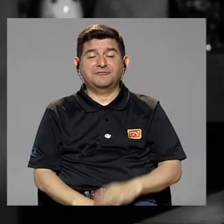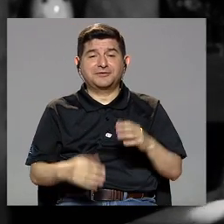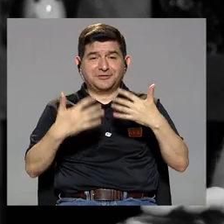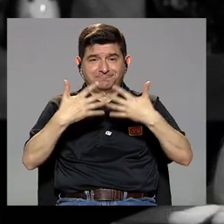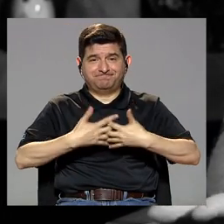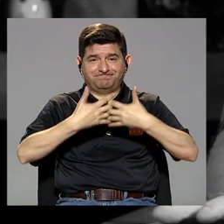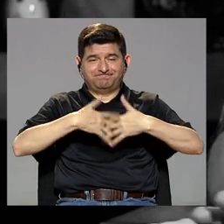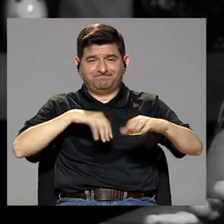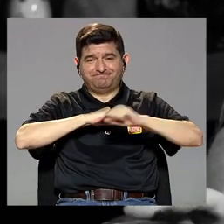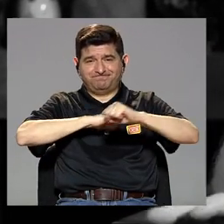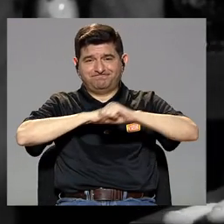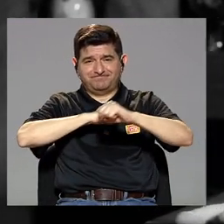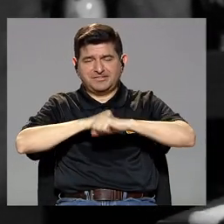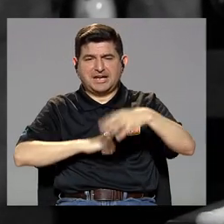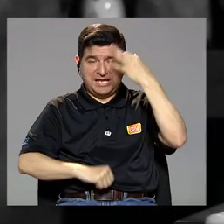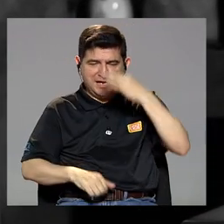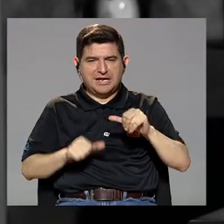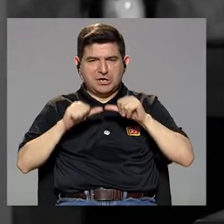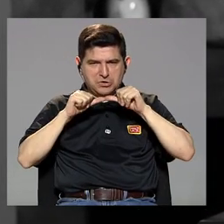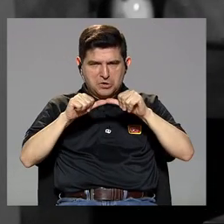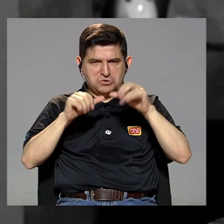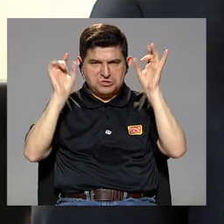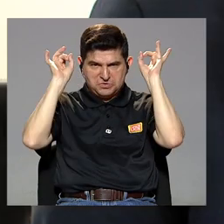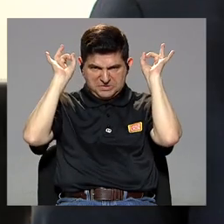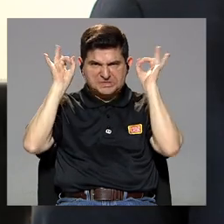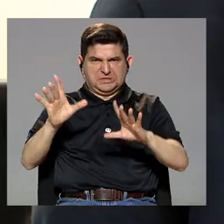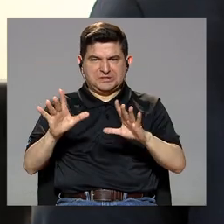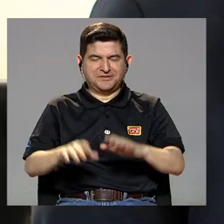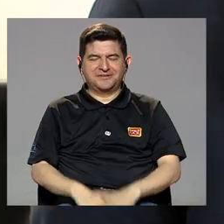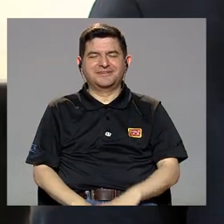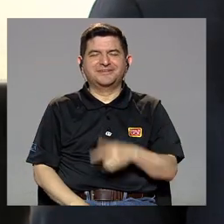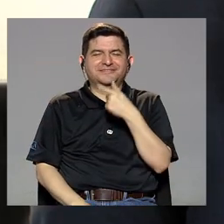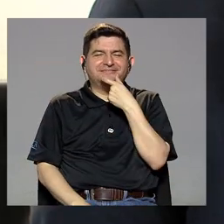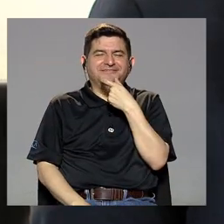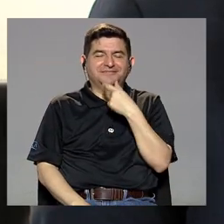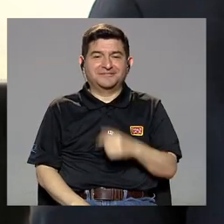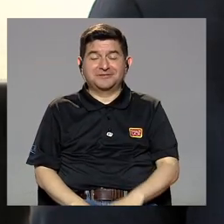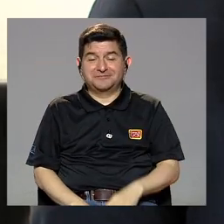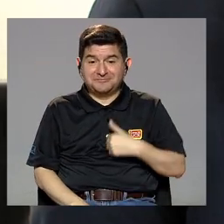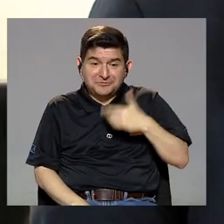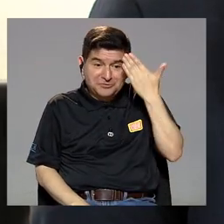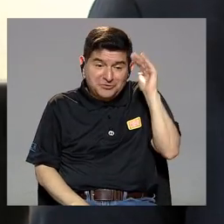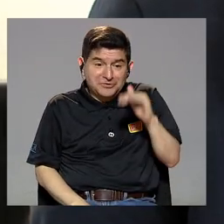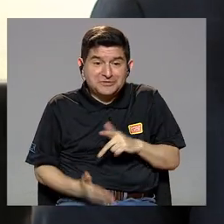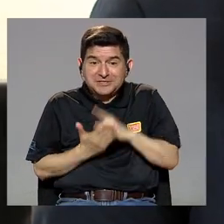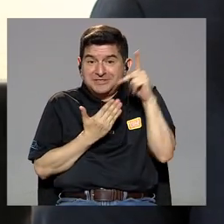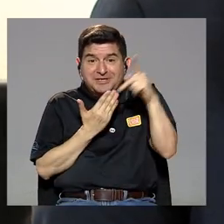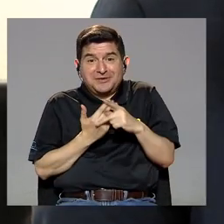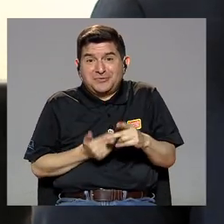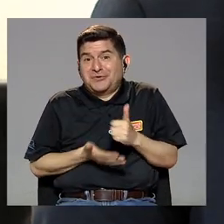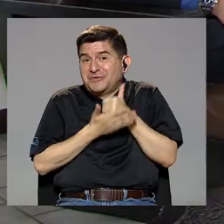yo creo que todavía son horribles el programa